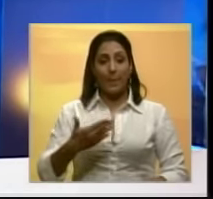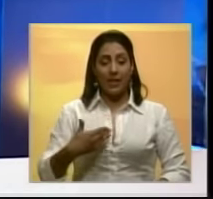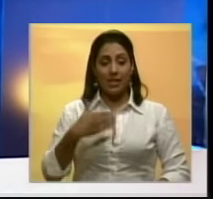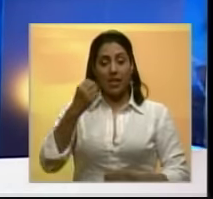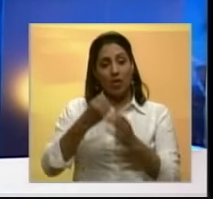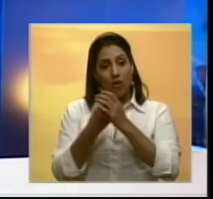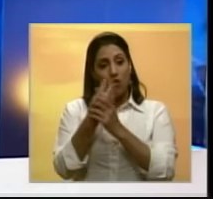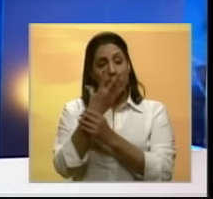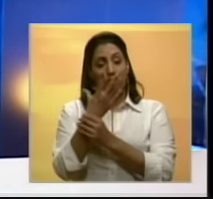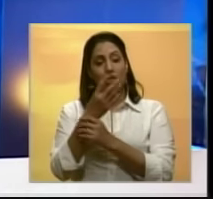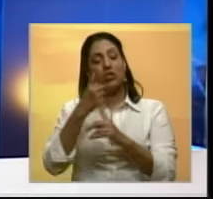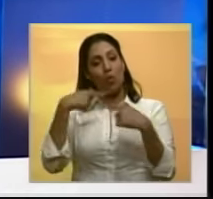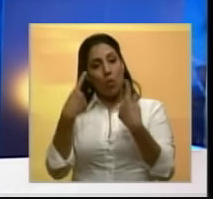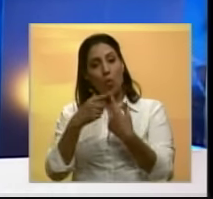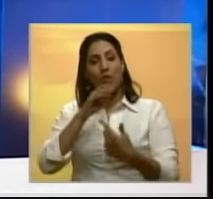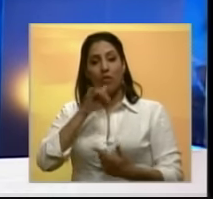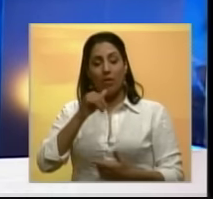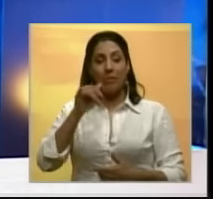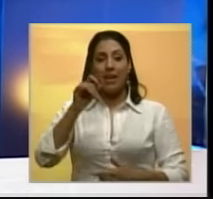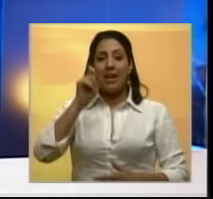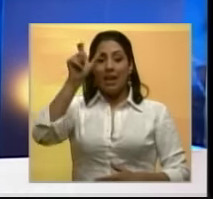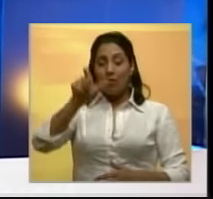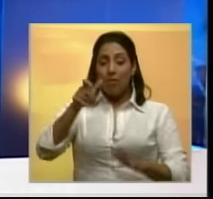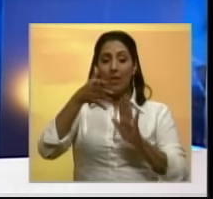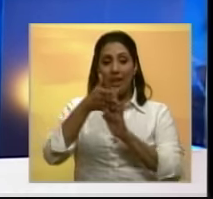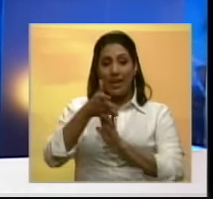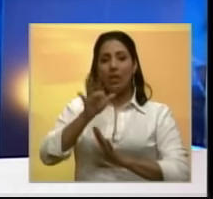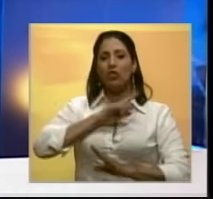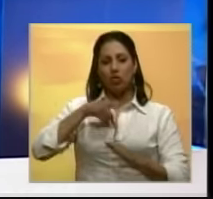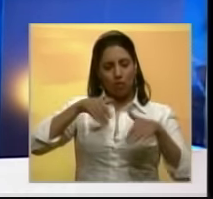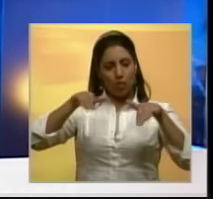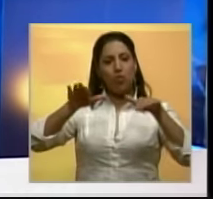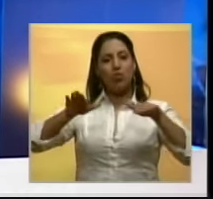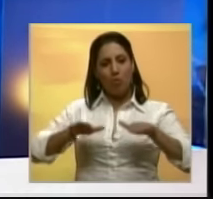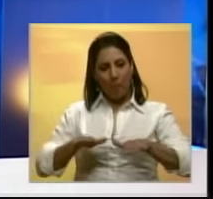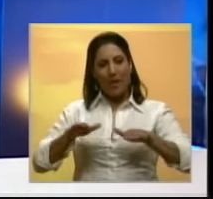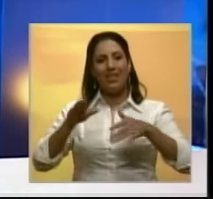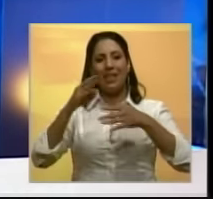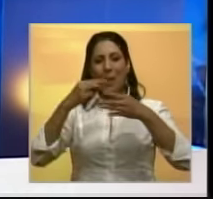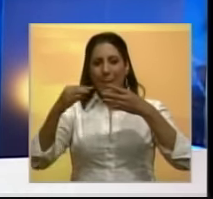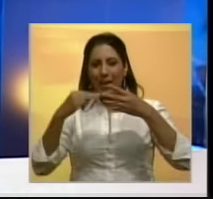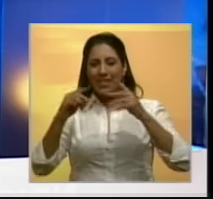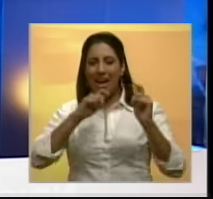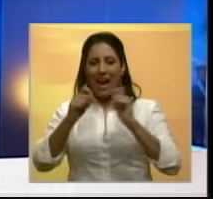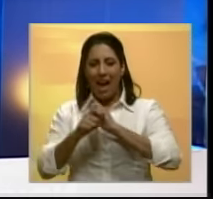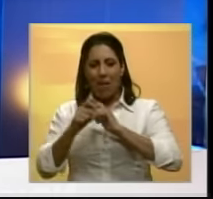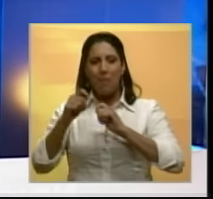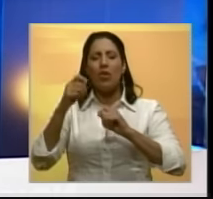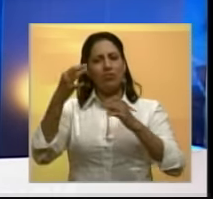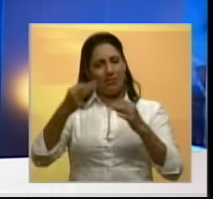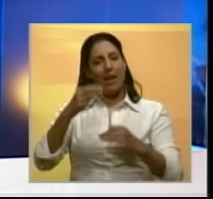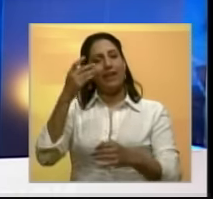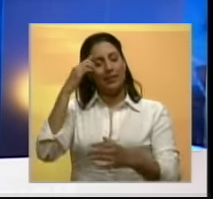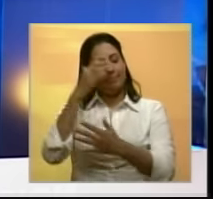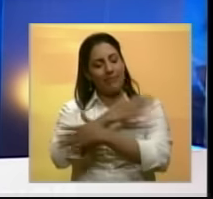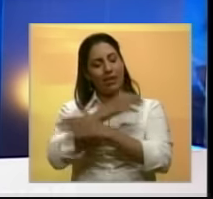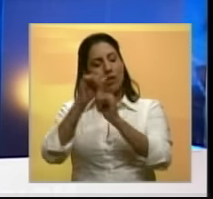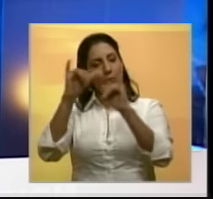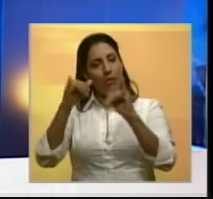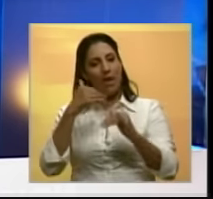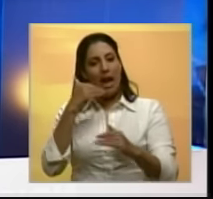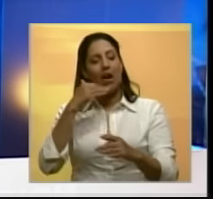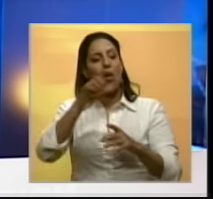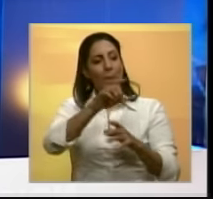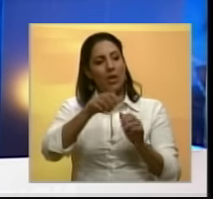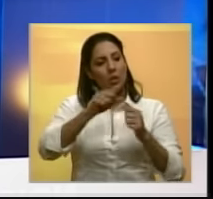de la Fundación Arturo Uslar Pietri, Antonio Ecarri, reconoció que suspender la reforma curricular fue una decisión sensata, producto de la presión